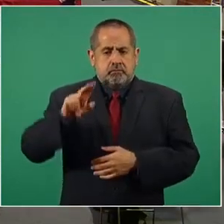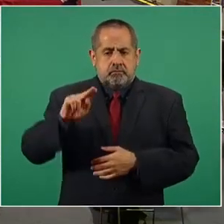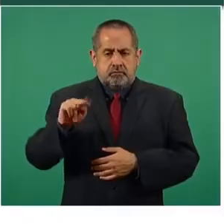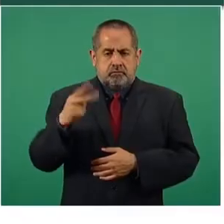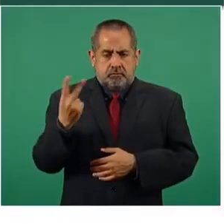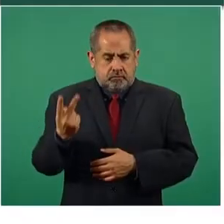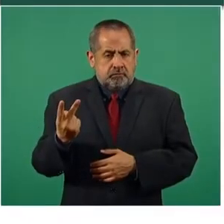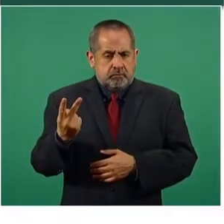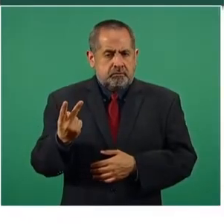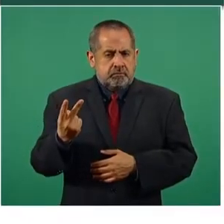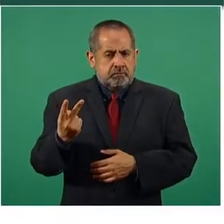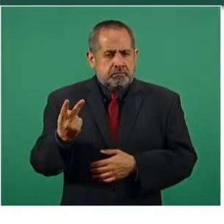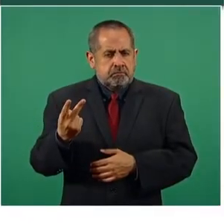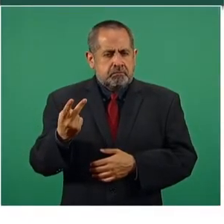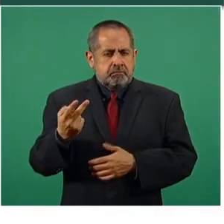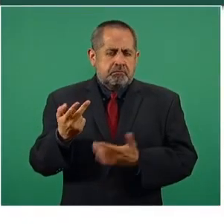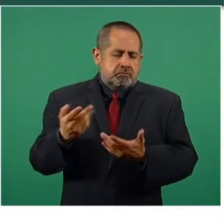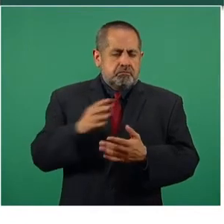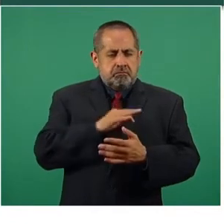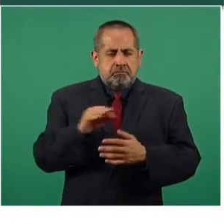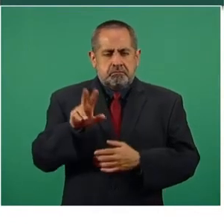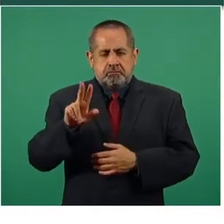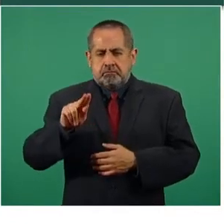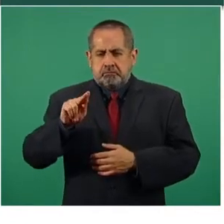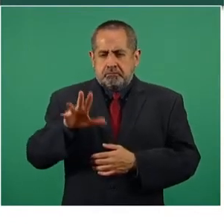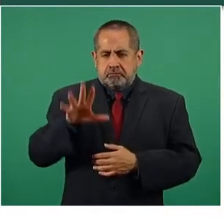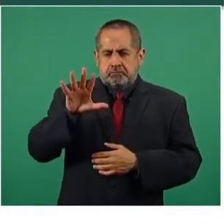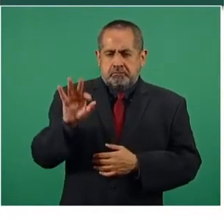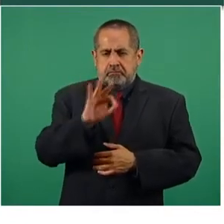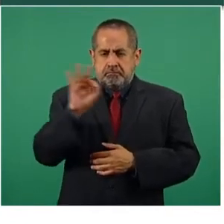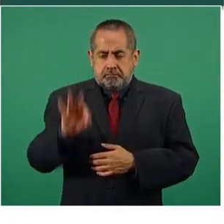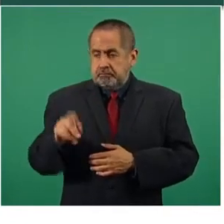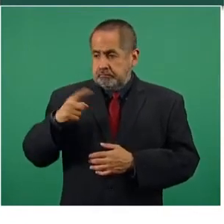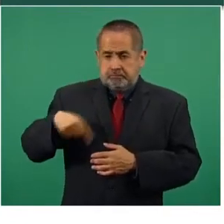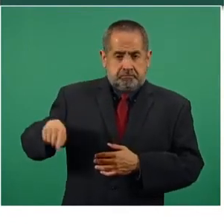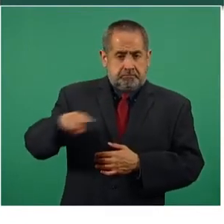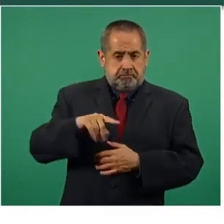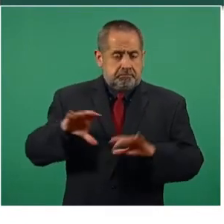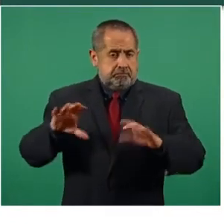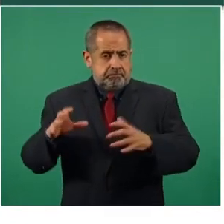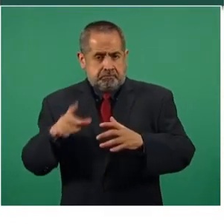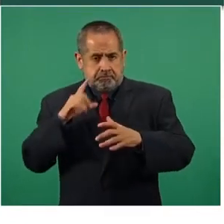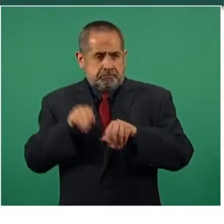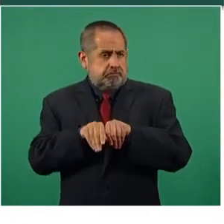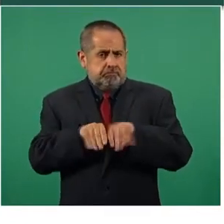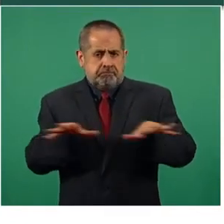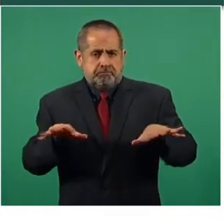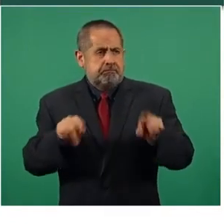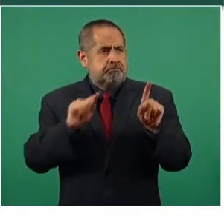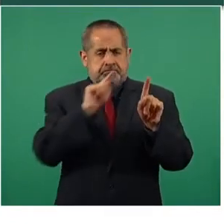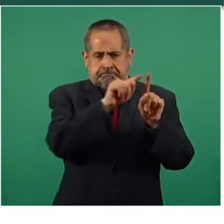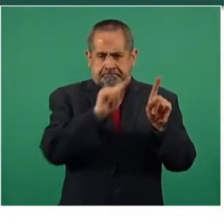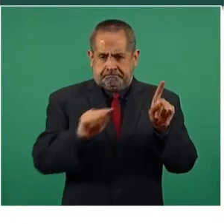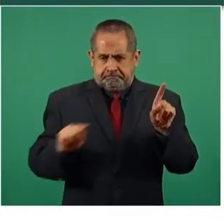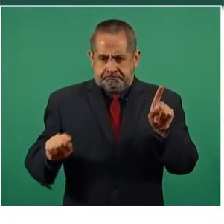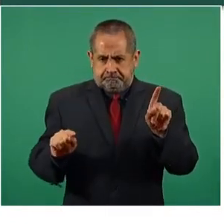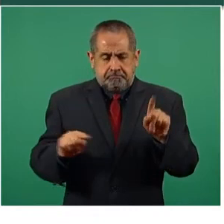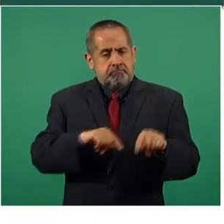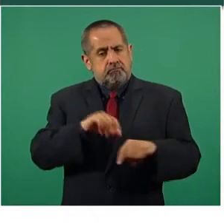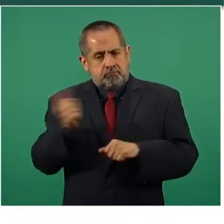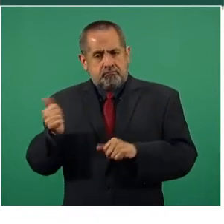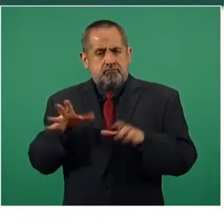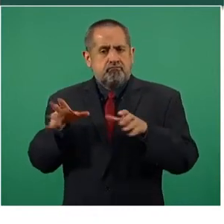98.282, aproximadamente un 85% de este personal está desplegado y el resto está en